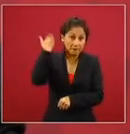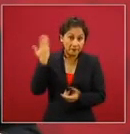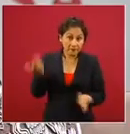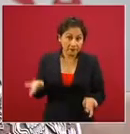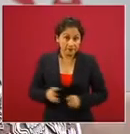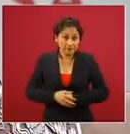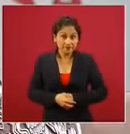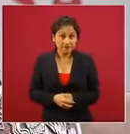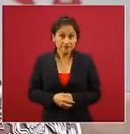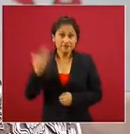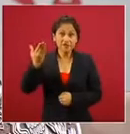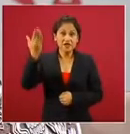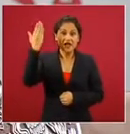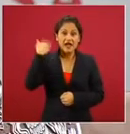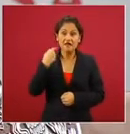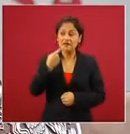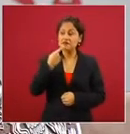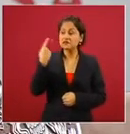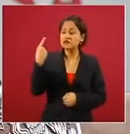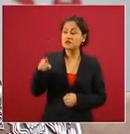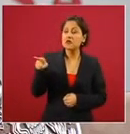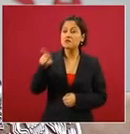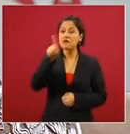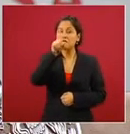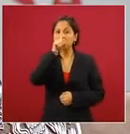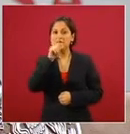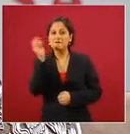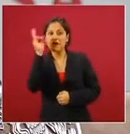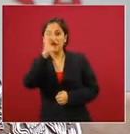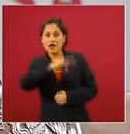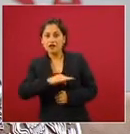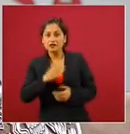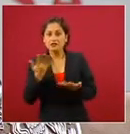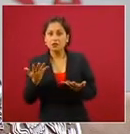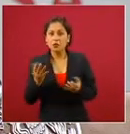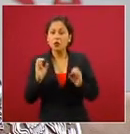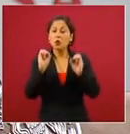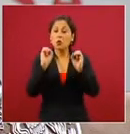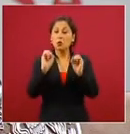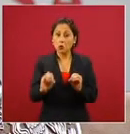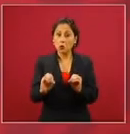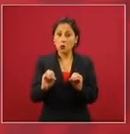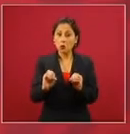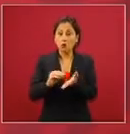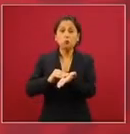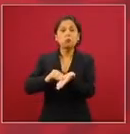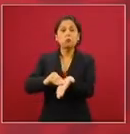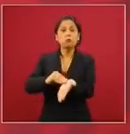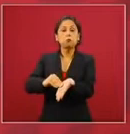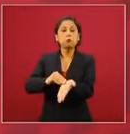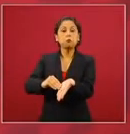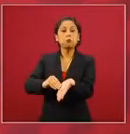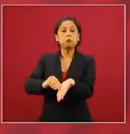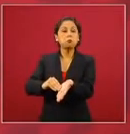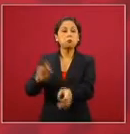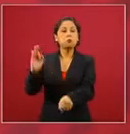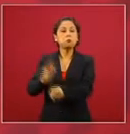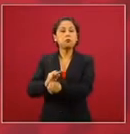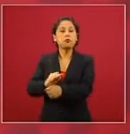se fabricaban delitos o se exoneraba